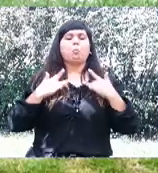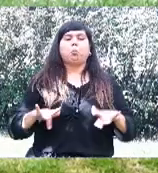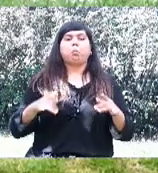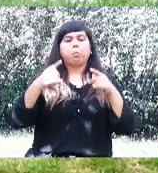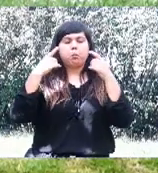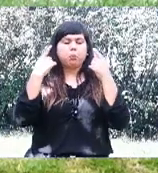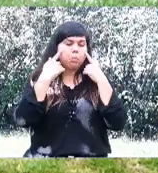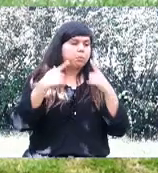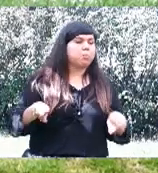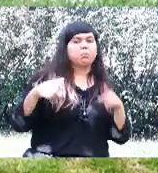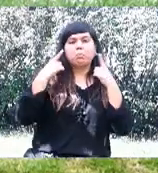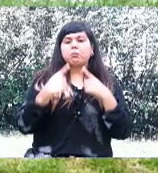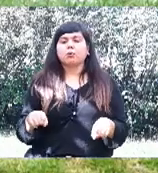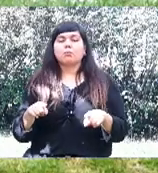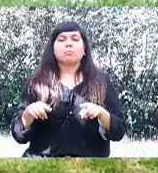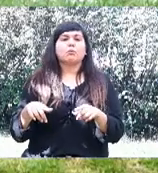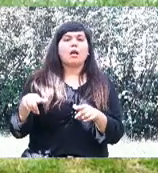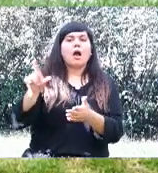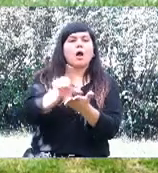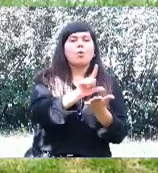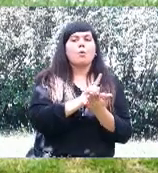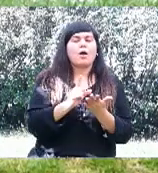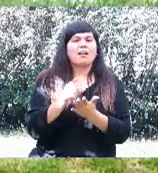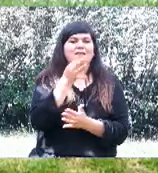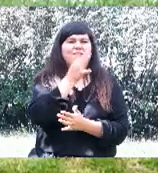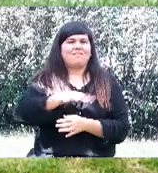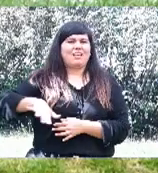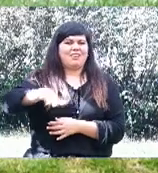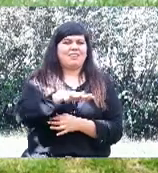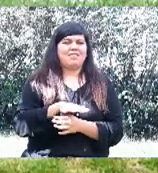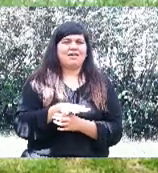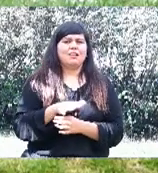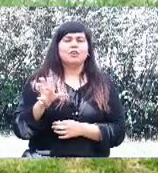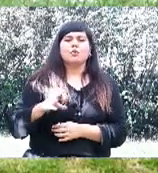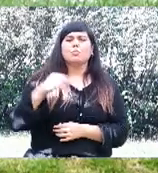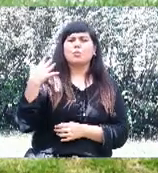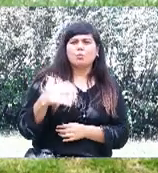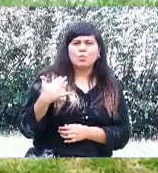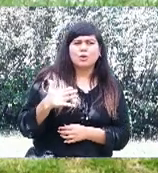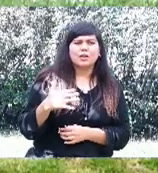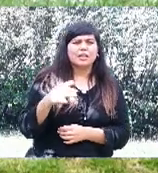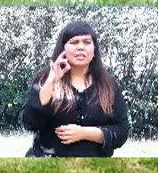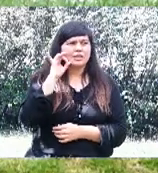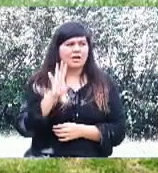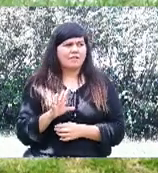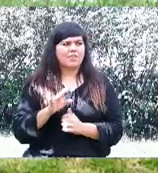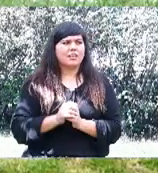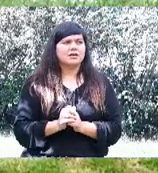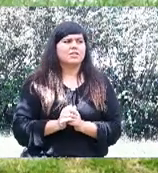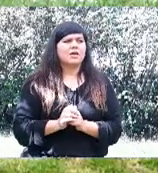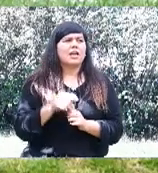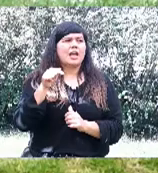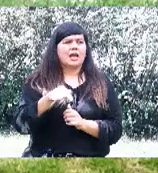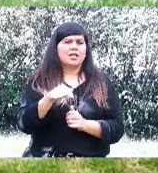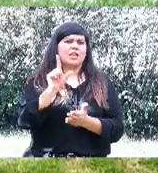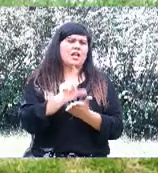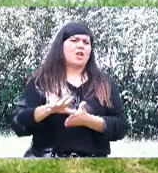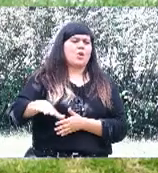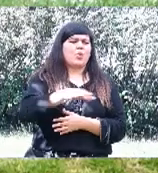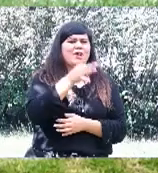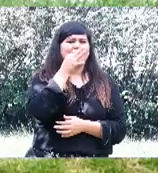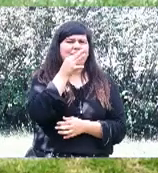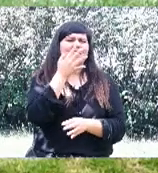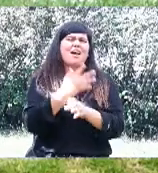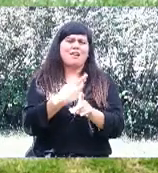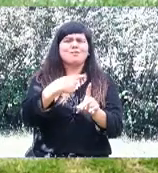esa falta de acceso a los espacios verdes ya e es muy importante también tener en cuenta que este espacio verde genera